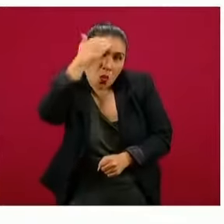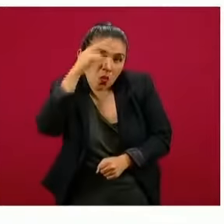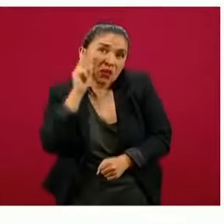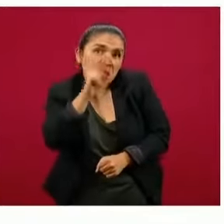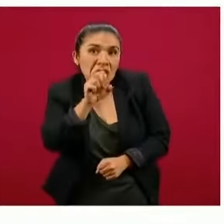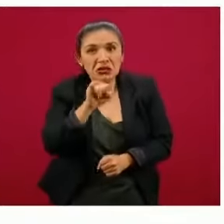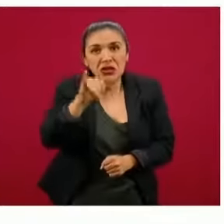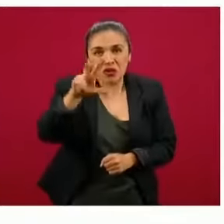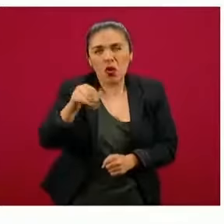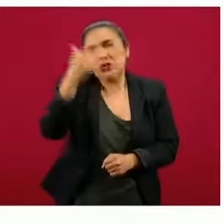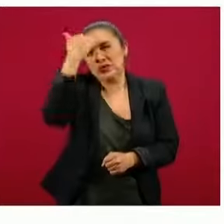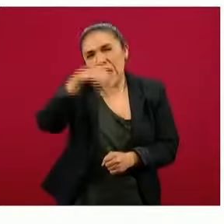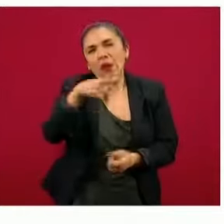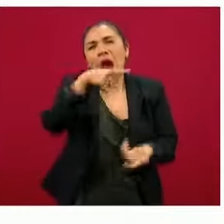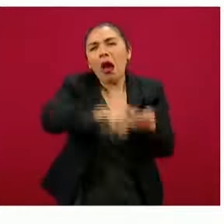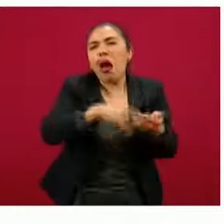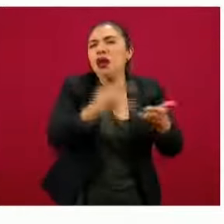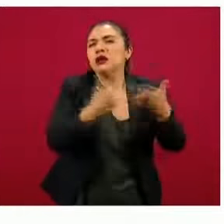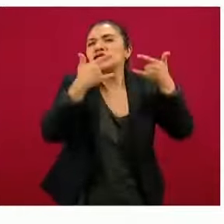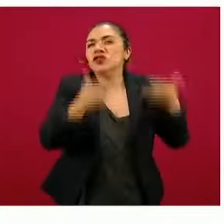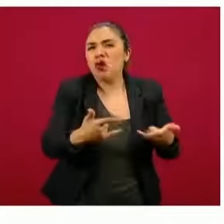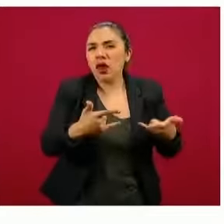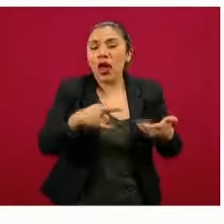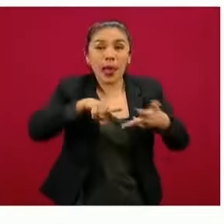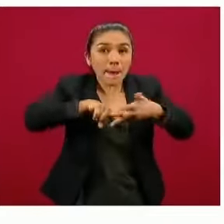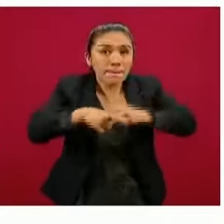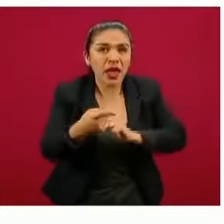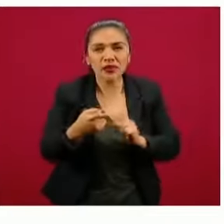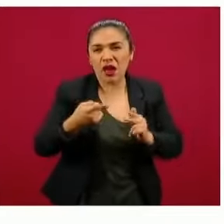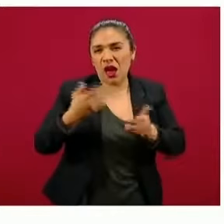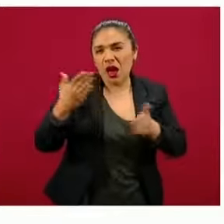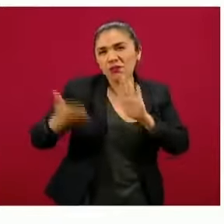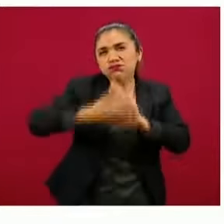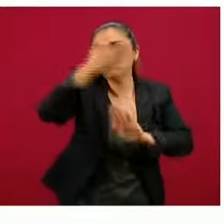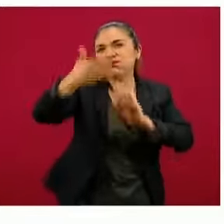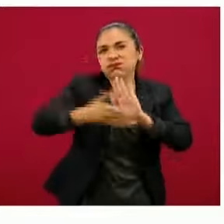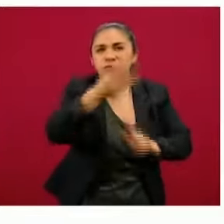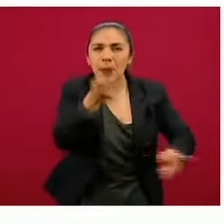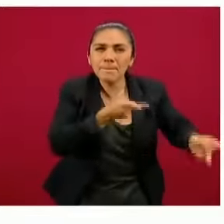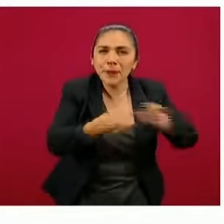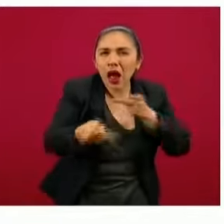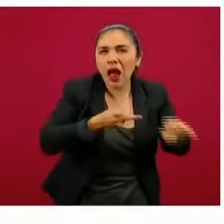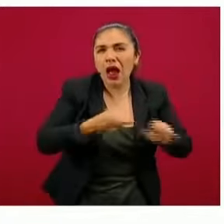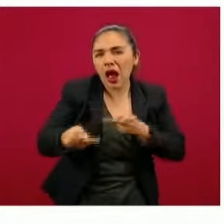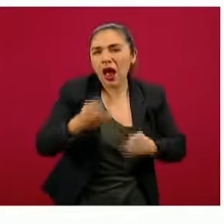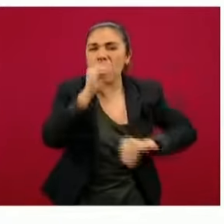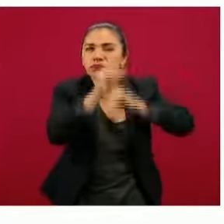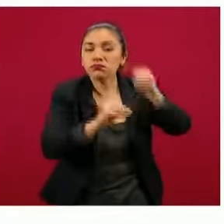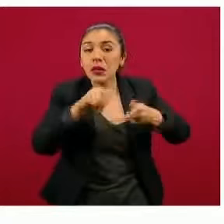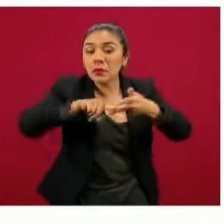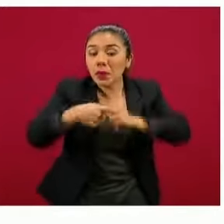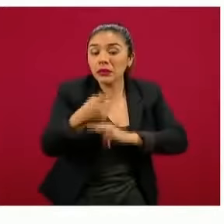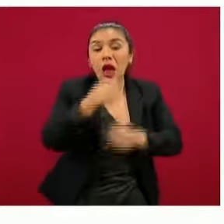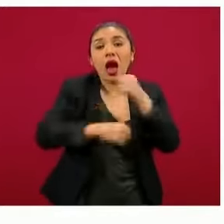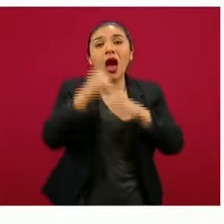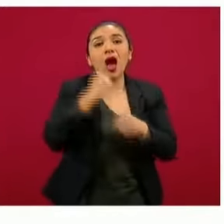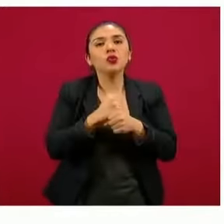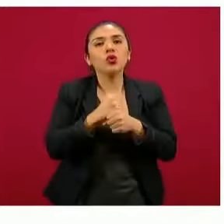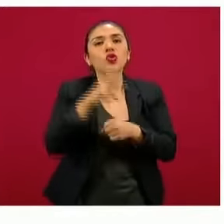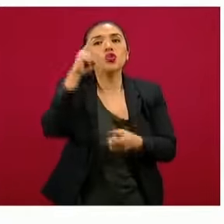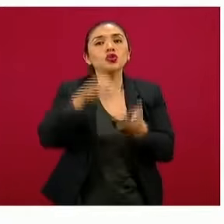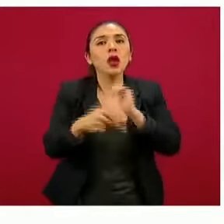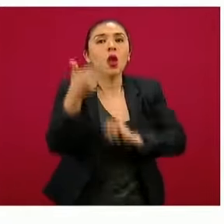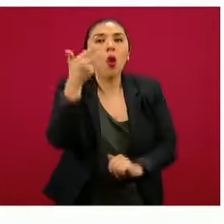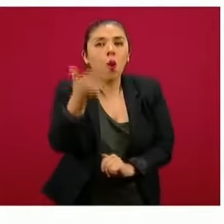Coahuila, sabrán su historia. Empezó a prepararse, a planearse desde